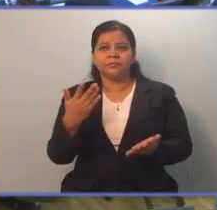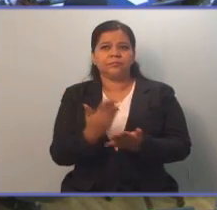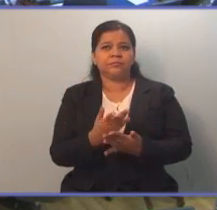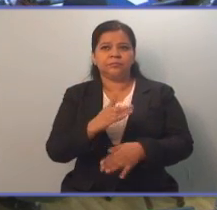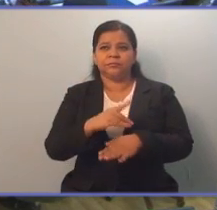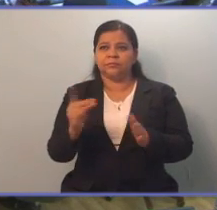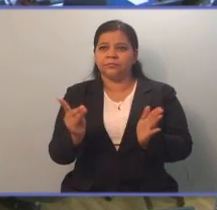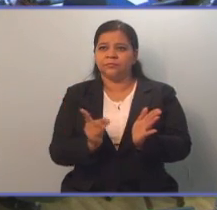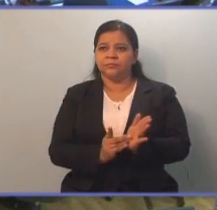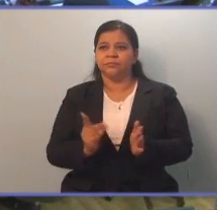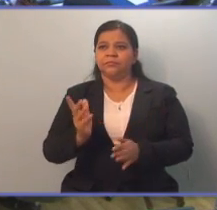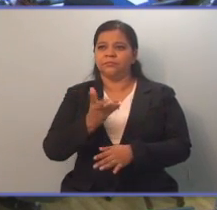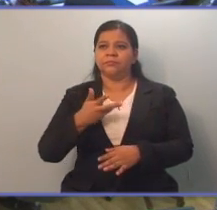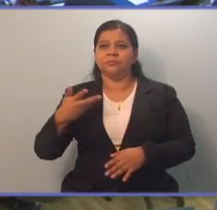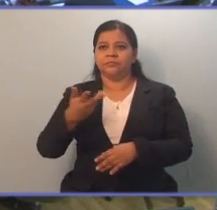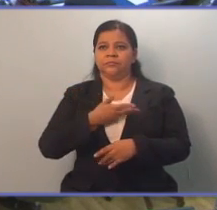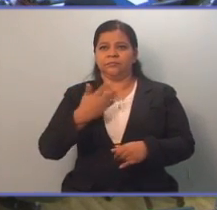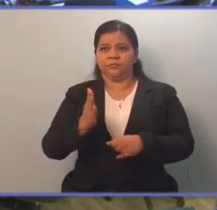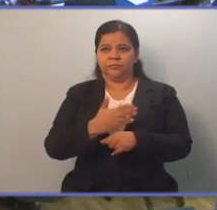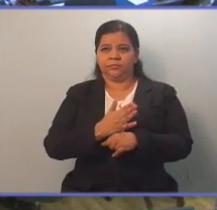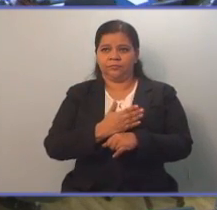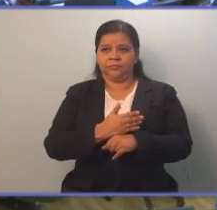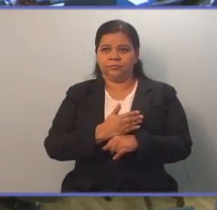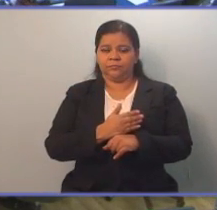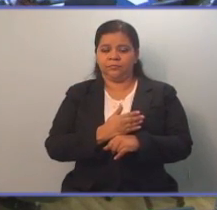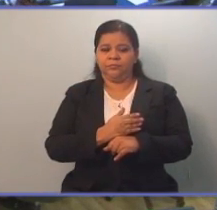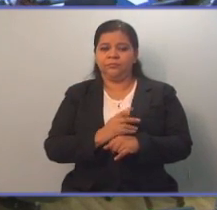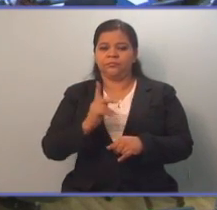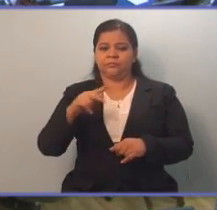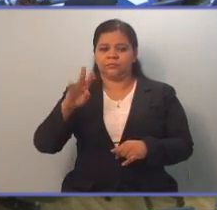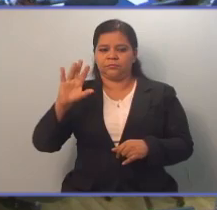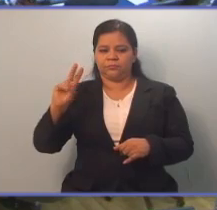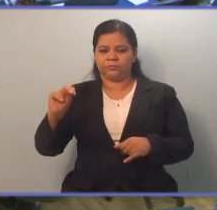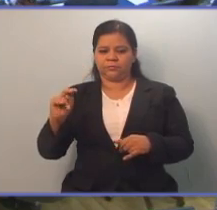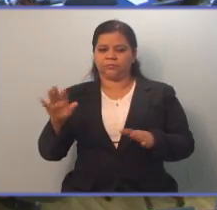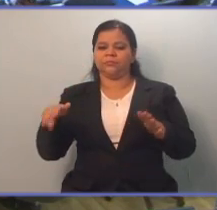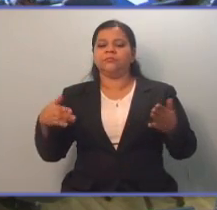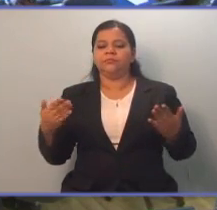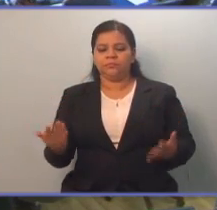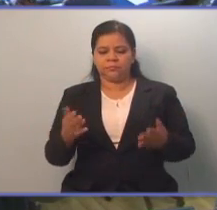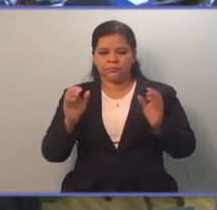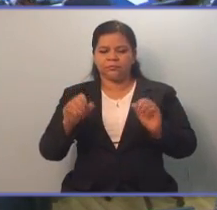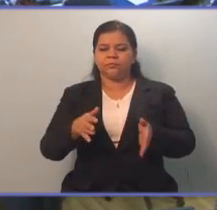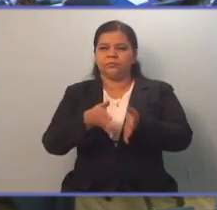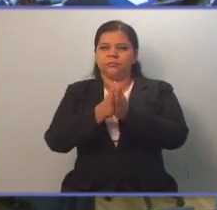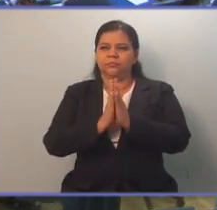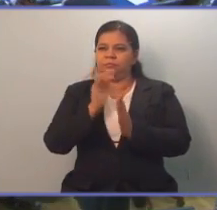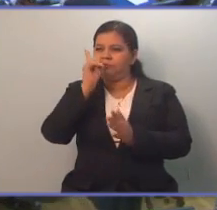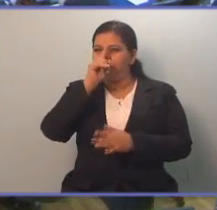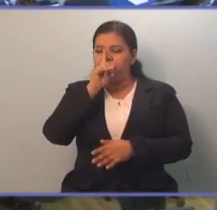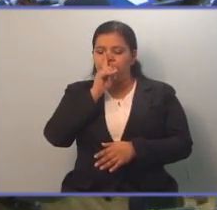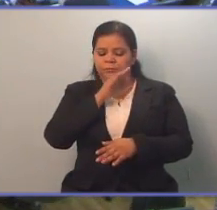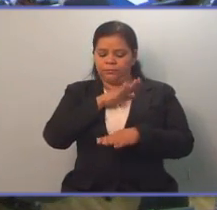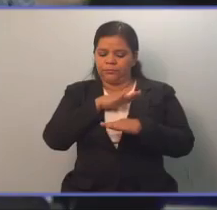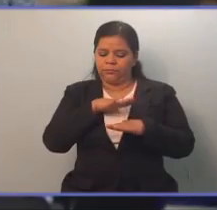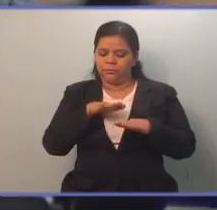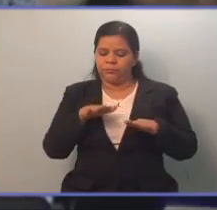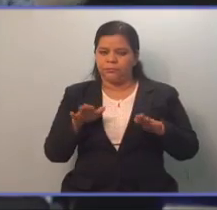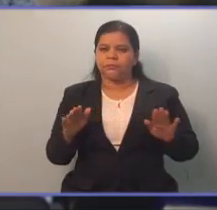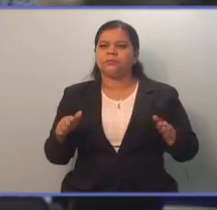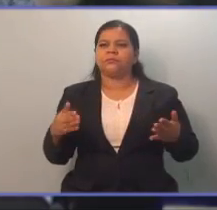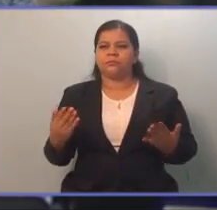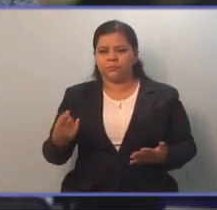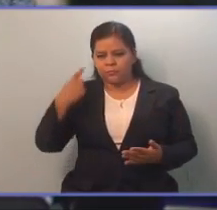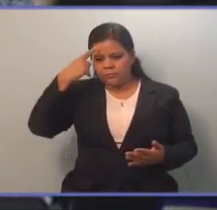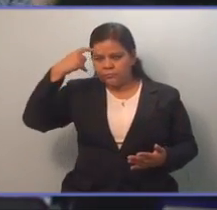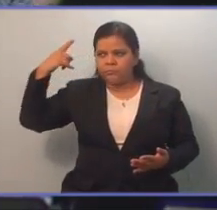del Partido de Concertación Nacional, con el fin de solicitar un minuto de silencio en memoria del